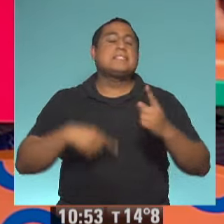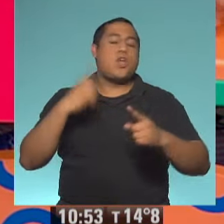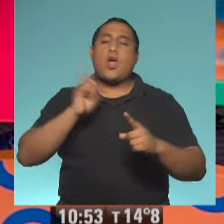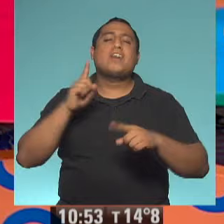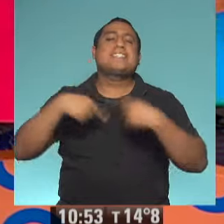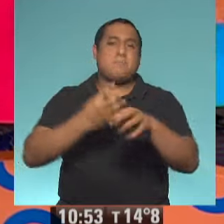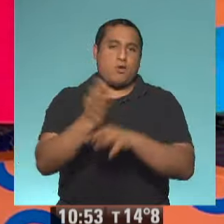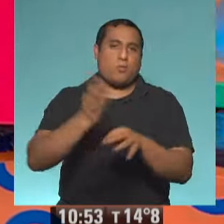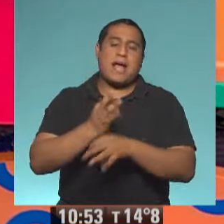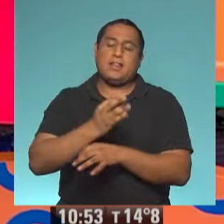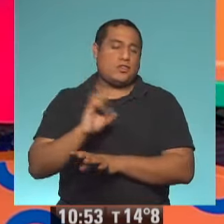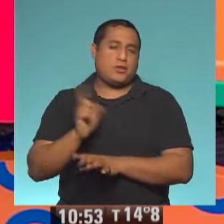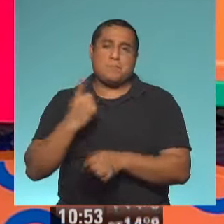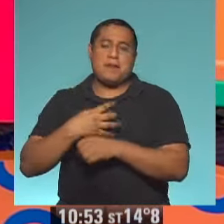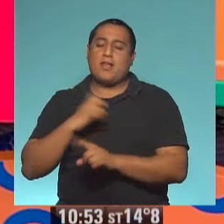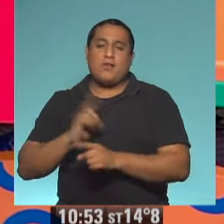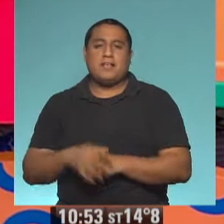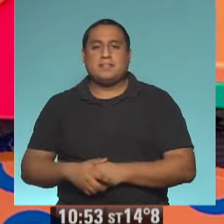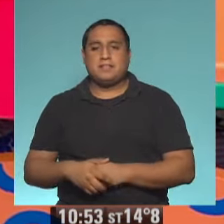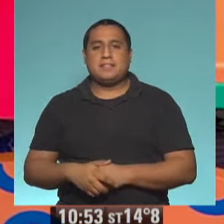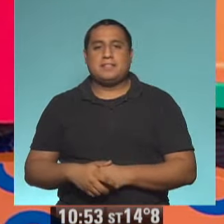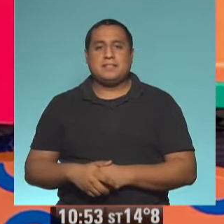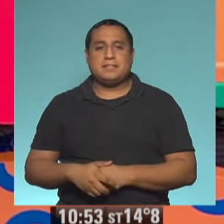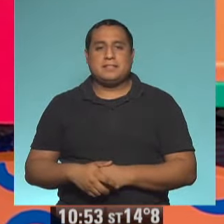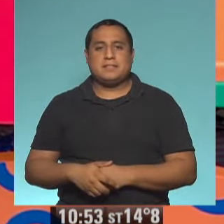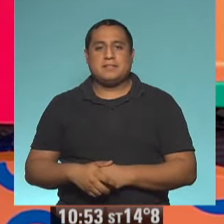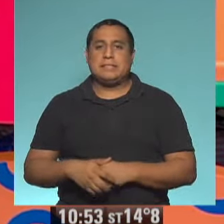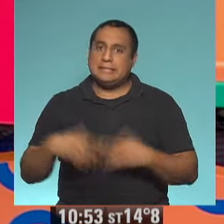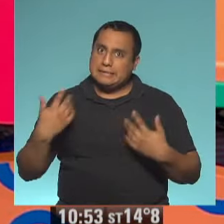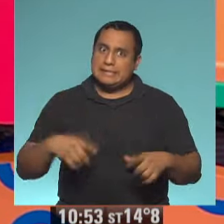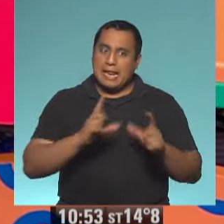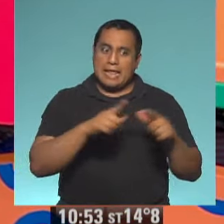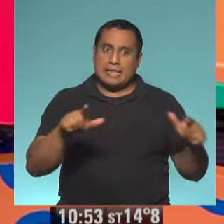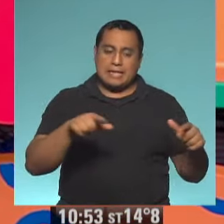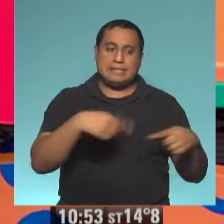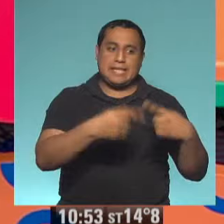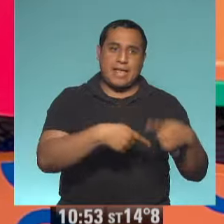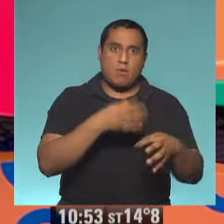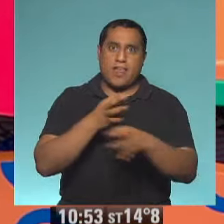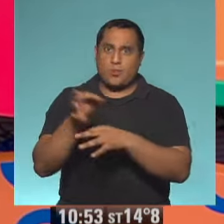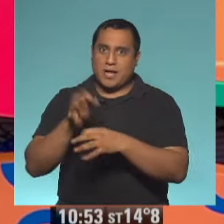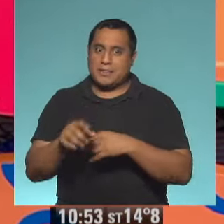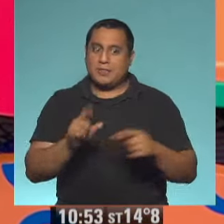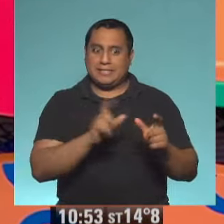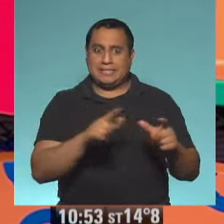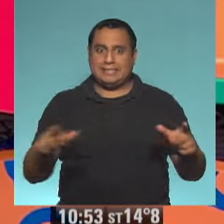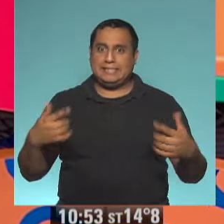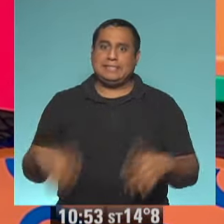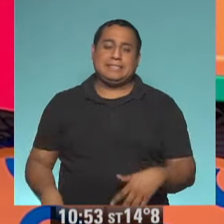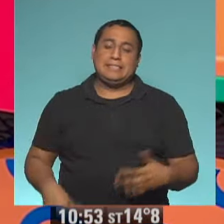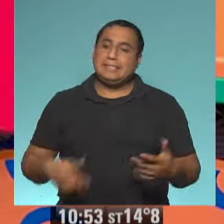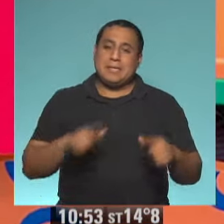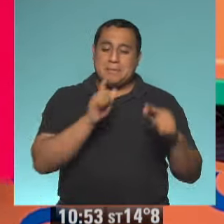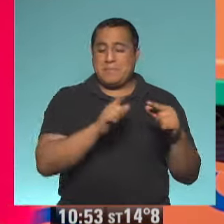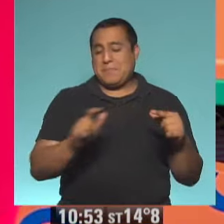educando, no era primer grado. Seguimos educando. Larguísimo. Muchas letras. Muchas letras. Seguimos educando. ¿Cómo hacemos? Y